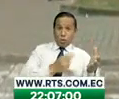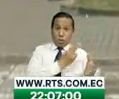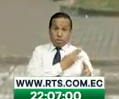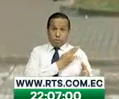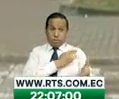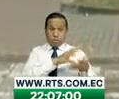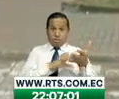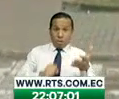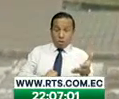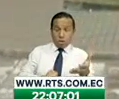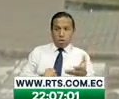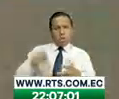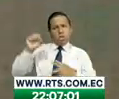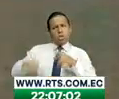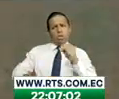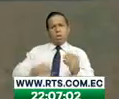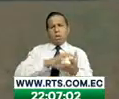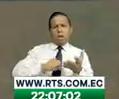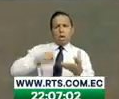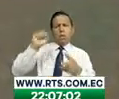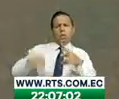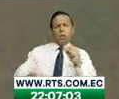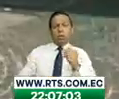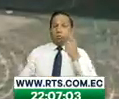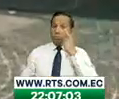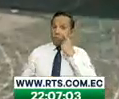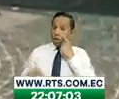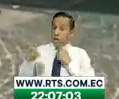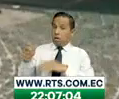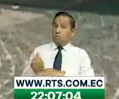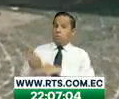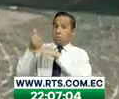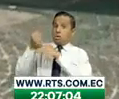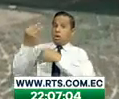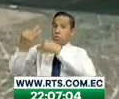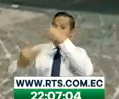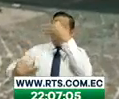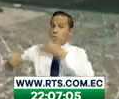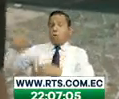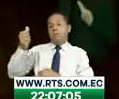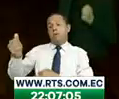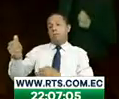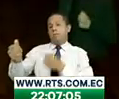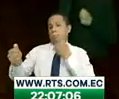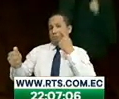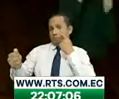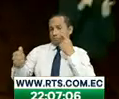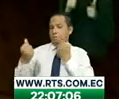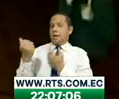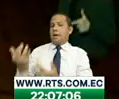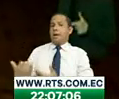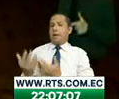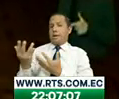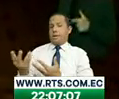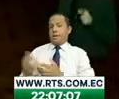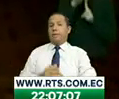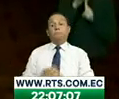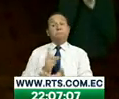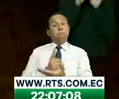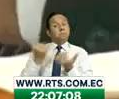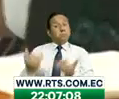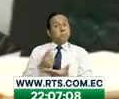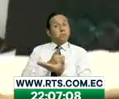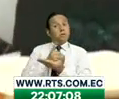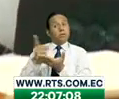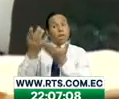públicas, cofinanciadas y escuelas politécnicas del país, tal como lo ha propuesto el Gobierno Nacional. La semana culminó con